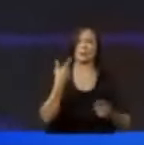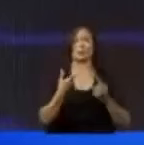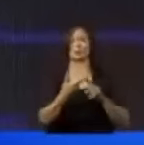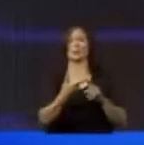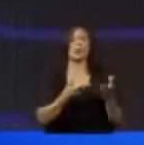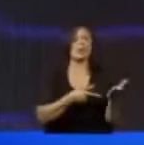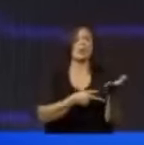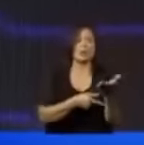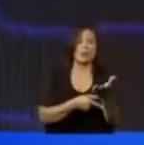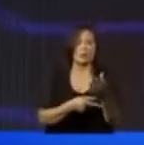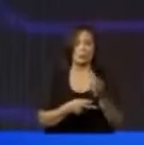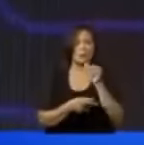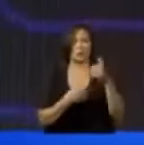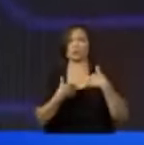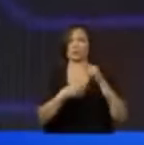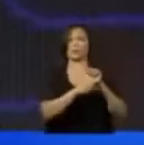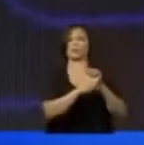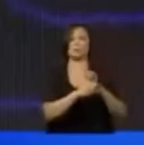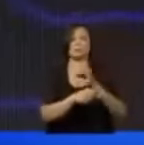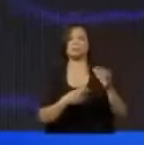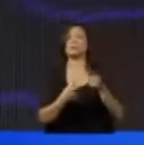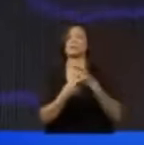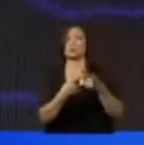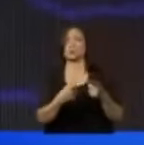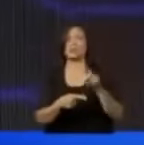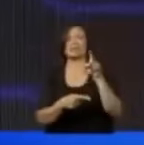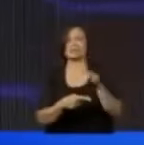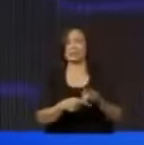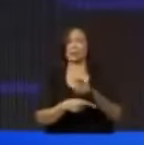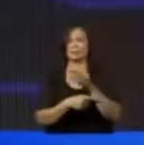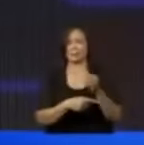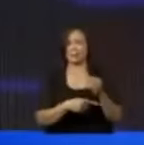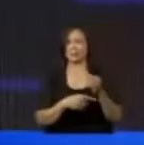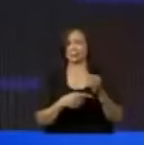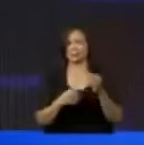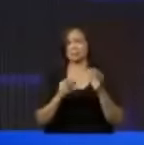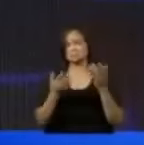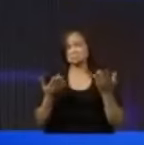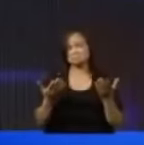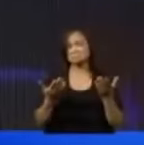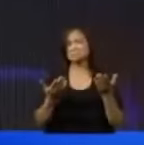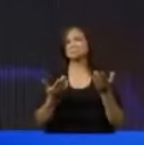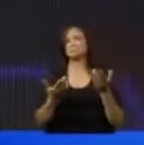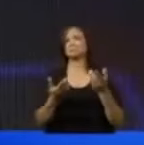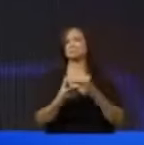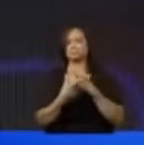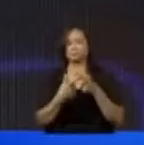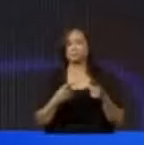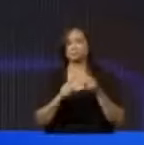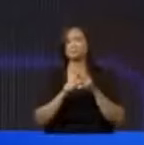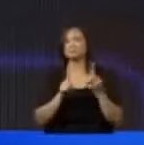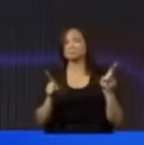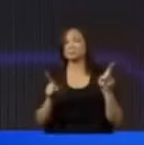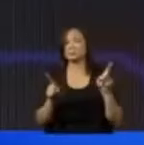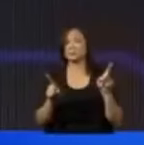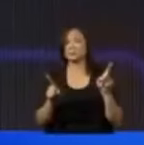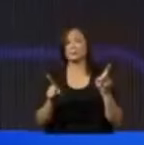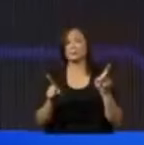están las personas desempleadas, etcétera. Es donde mayor falta haría, se podría argumentar, pero en